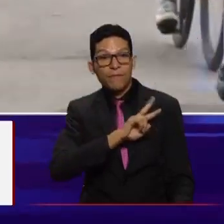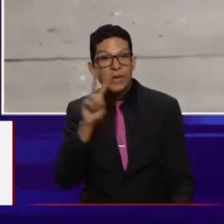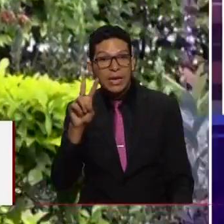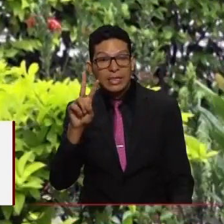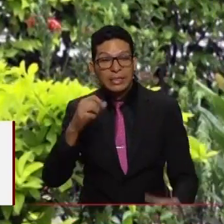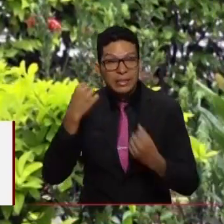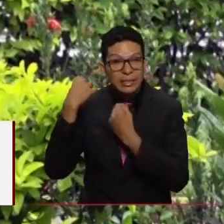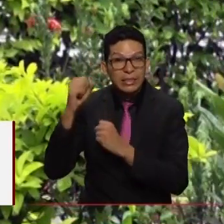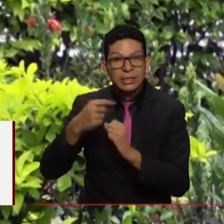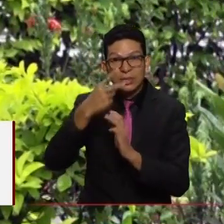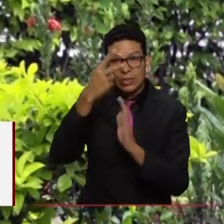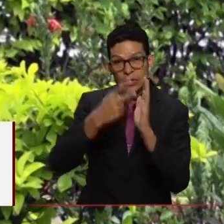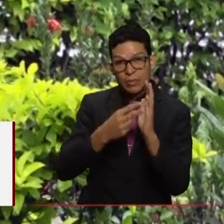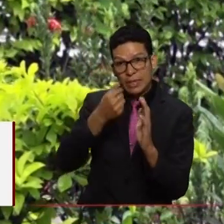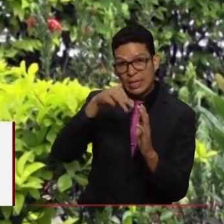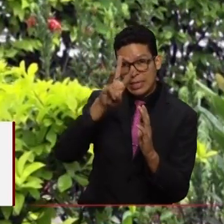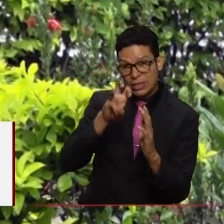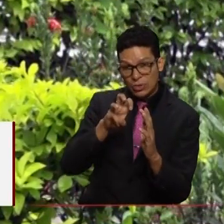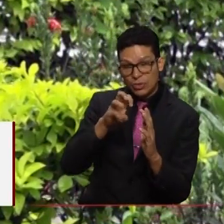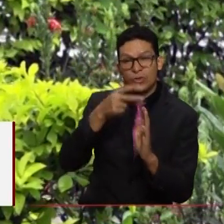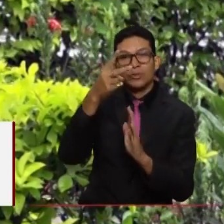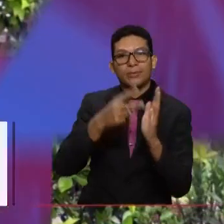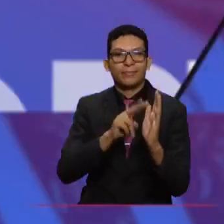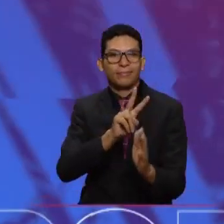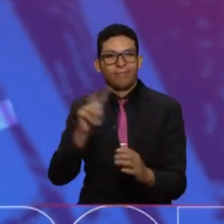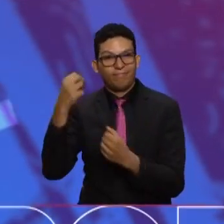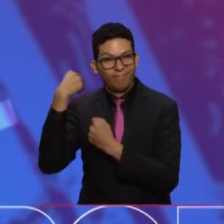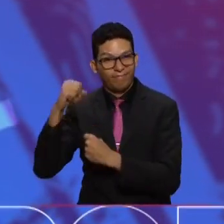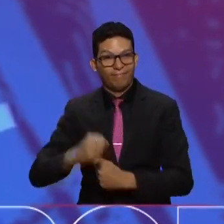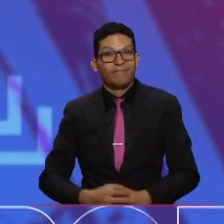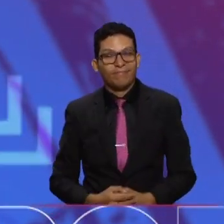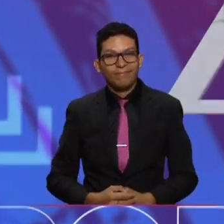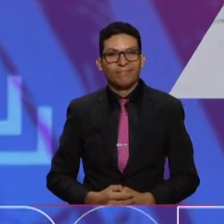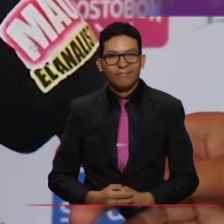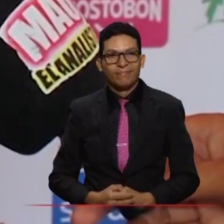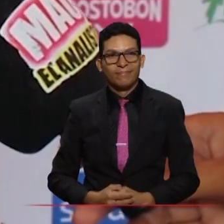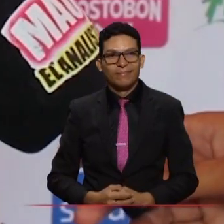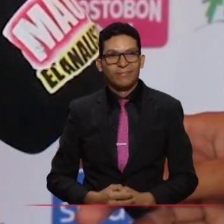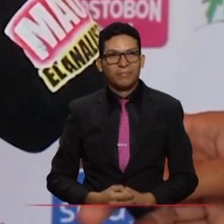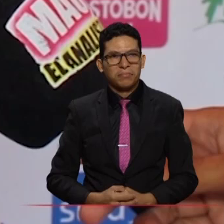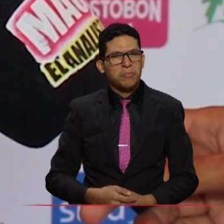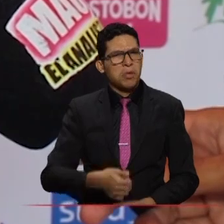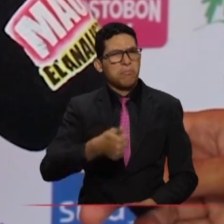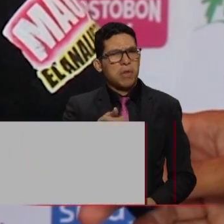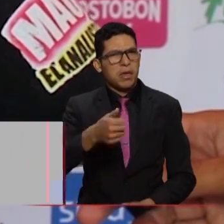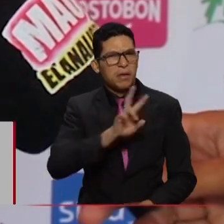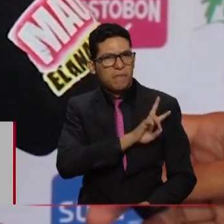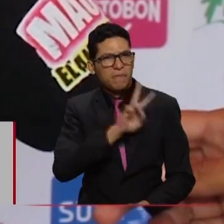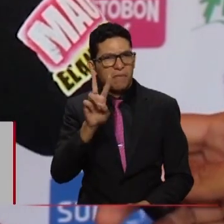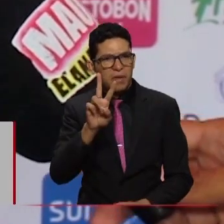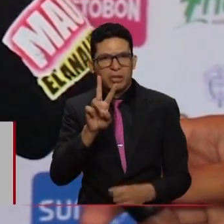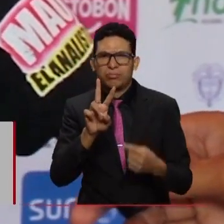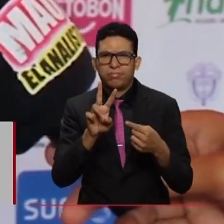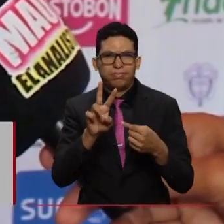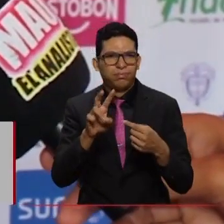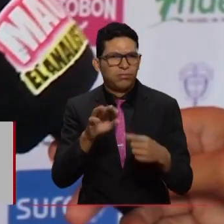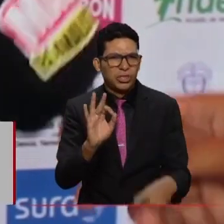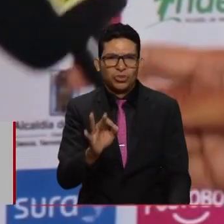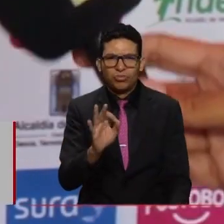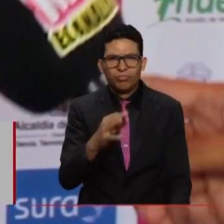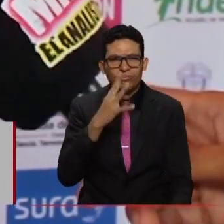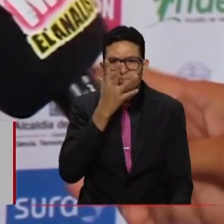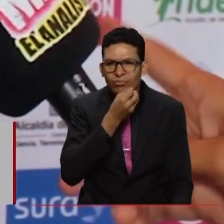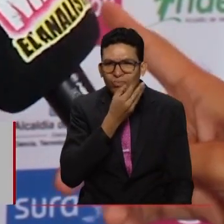los años 2018 y 2022. No, bien, el Valle siempre es un bonito